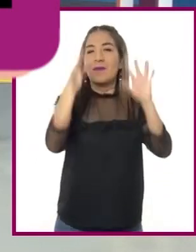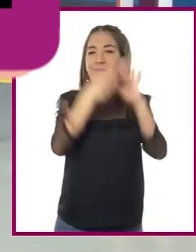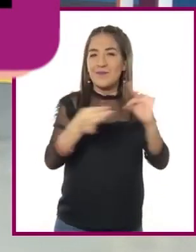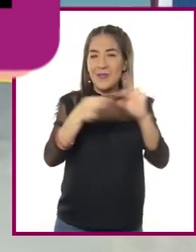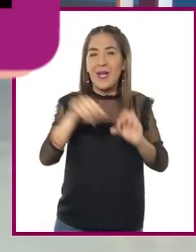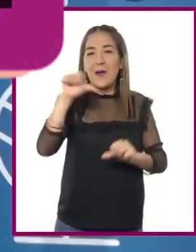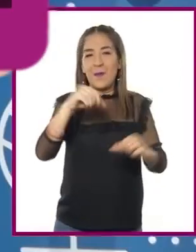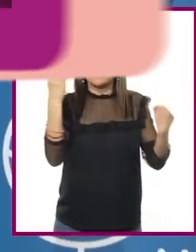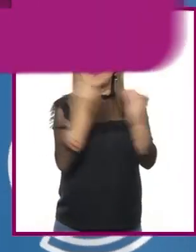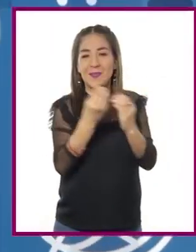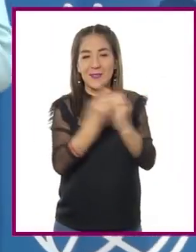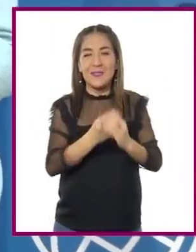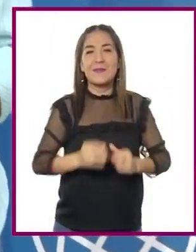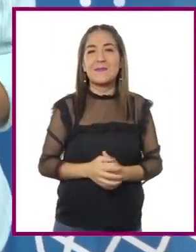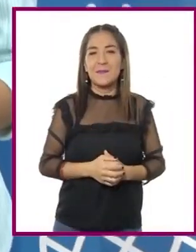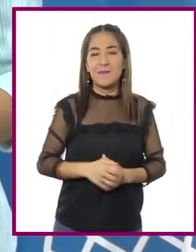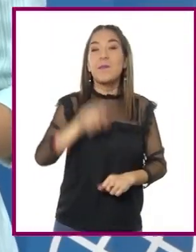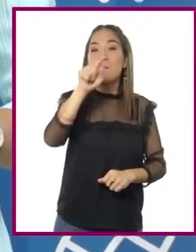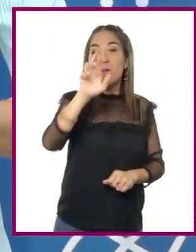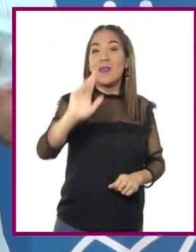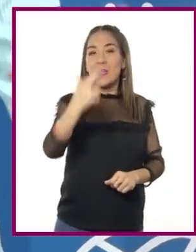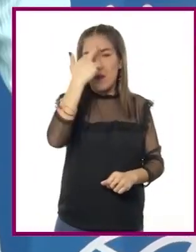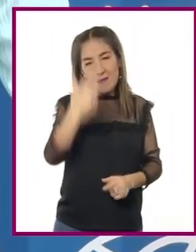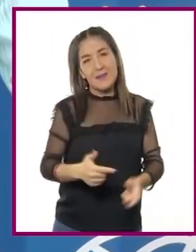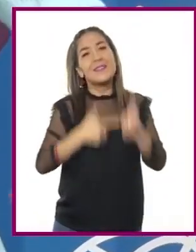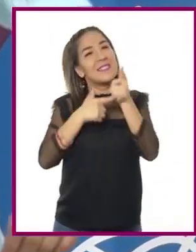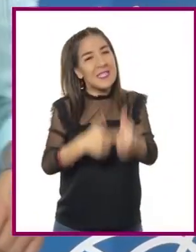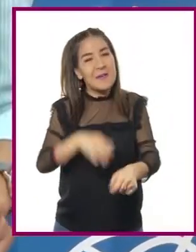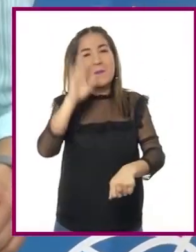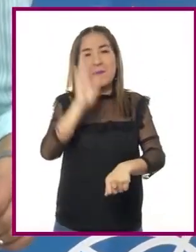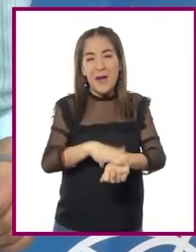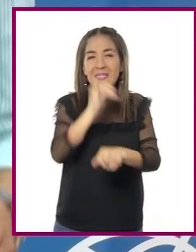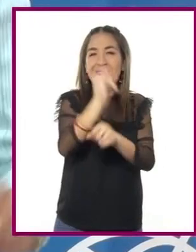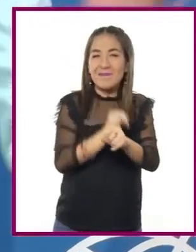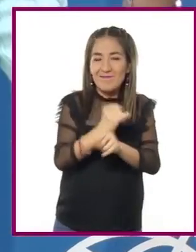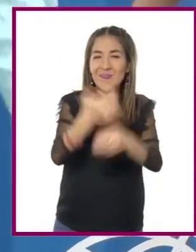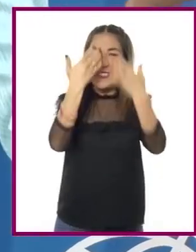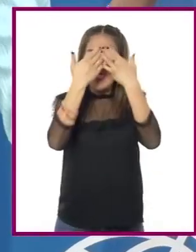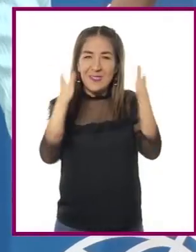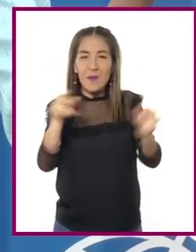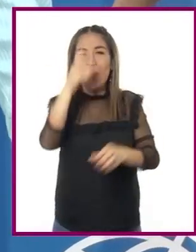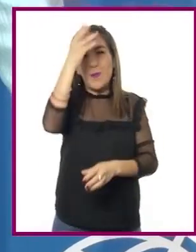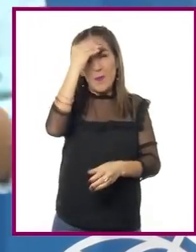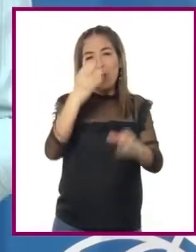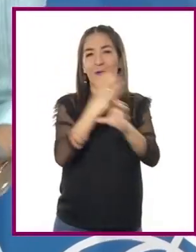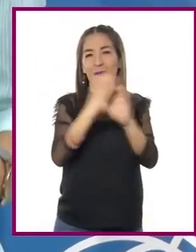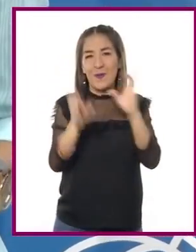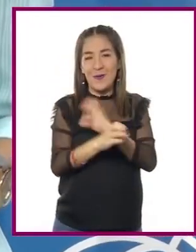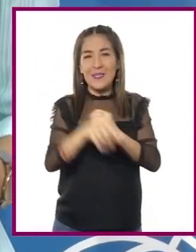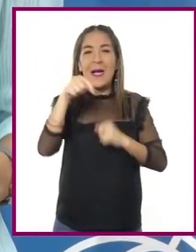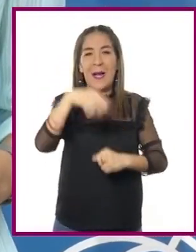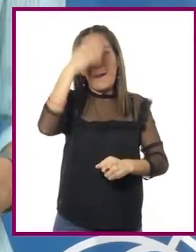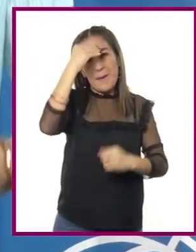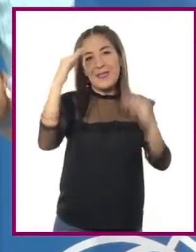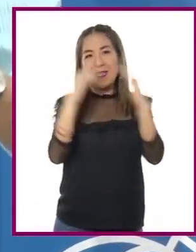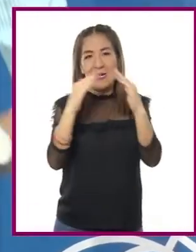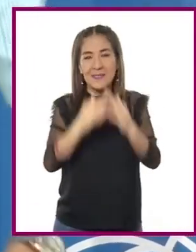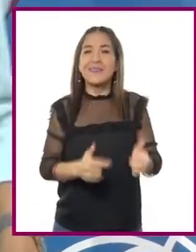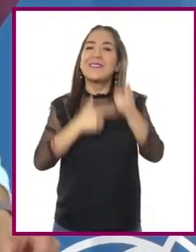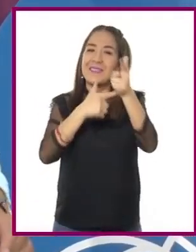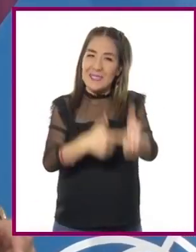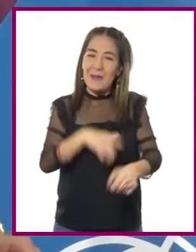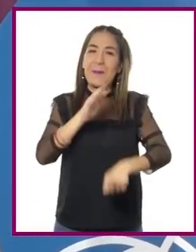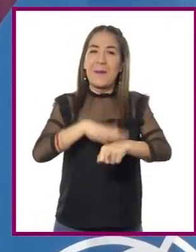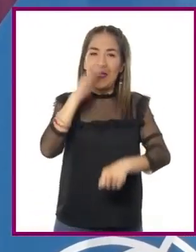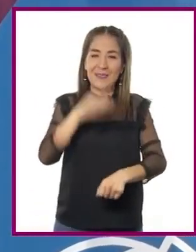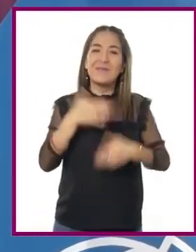sesión. Recuerden que seguimos explorando y descubriendo en Aprende en Casa. Continuemos aprendiendo y